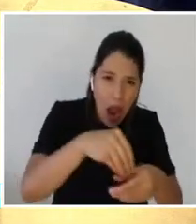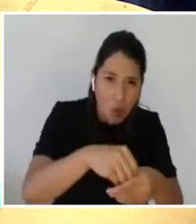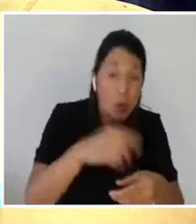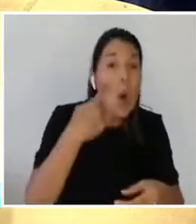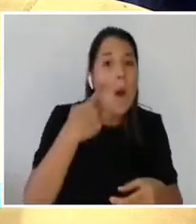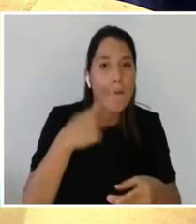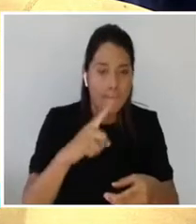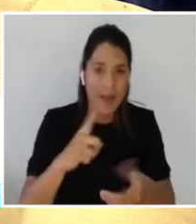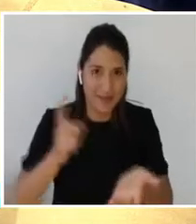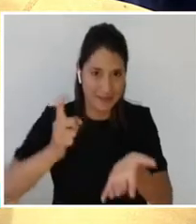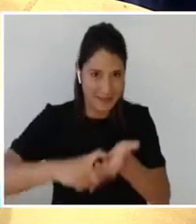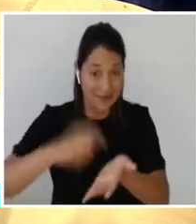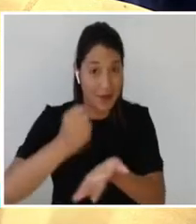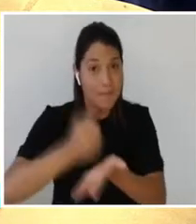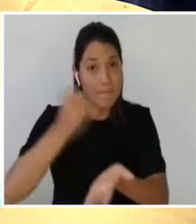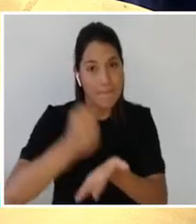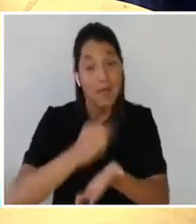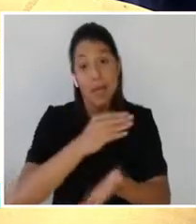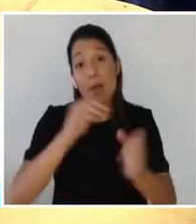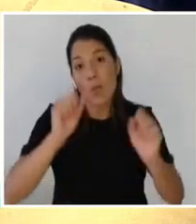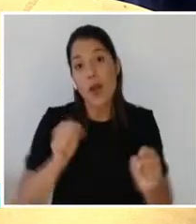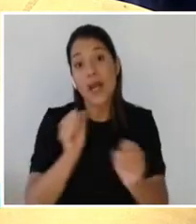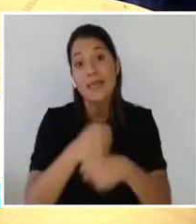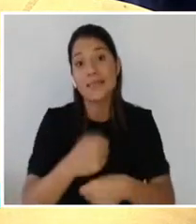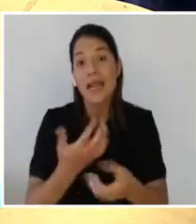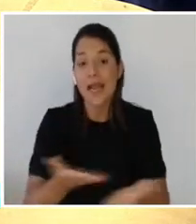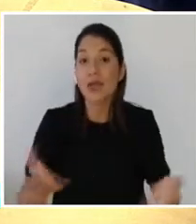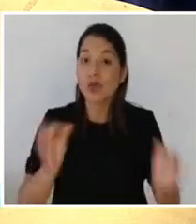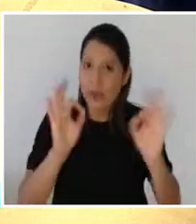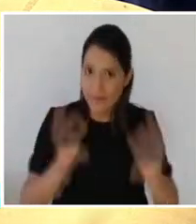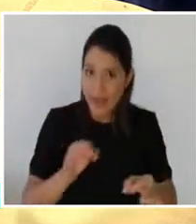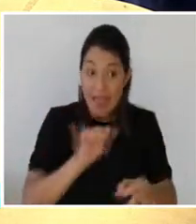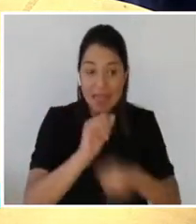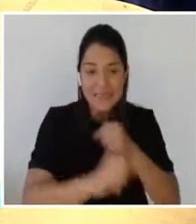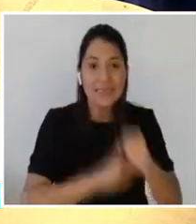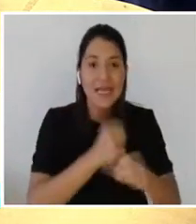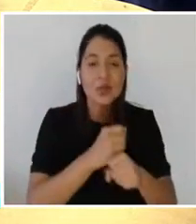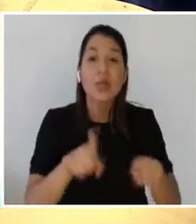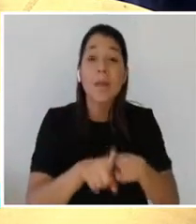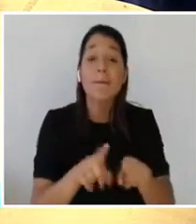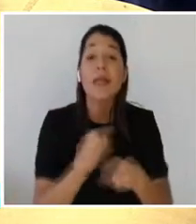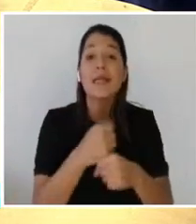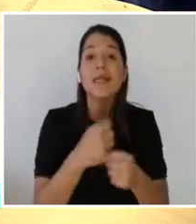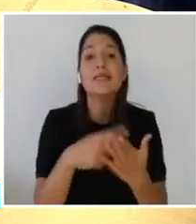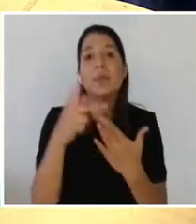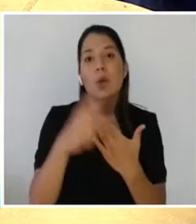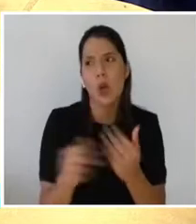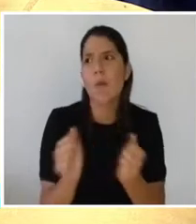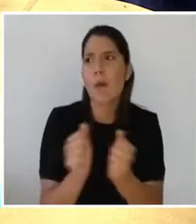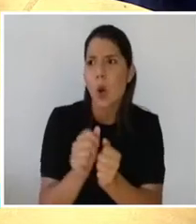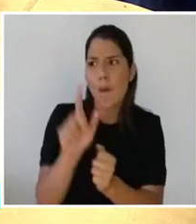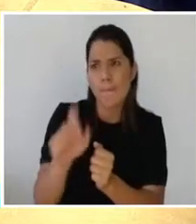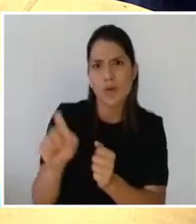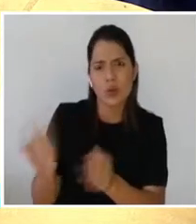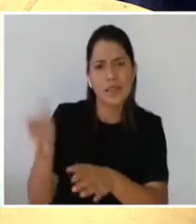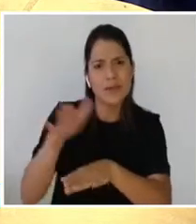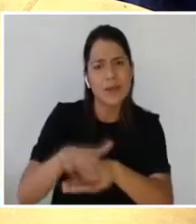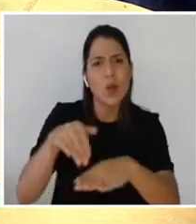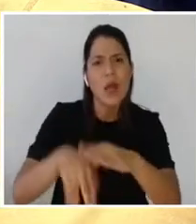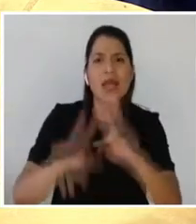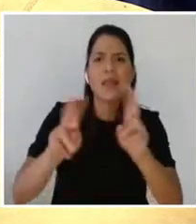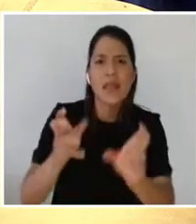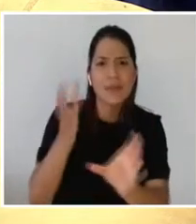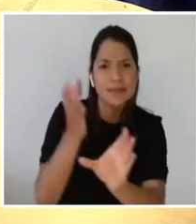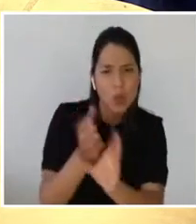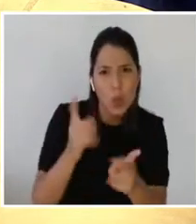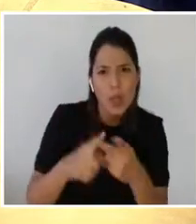poder hacer las cosas bien. Ese año también hice un programa, ¿verdad?, con expertos en temas de psicología, economía, como